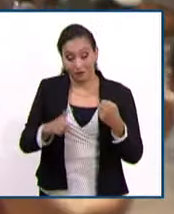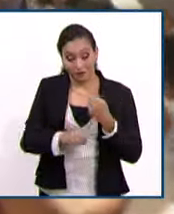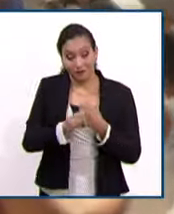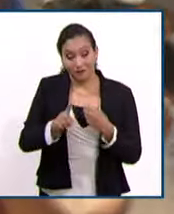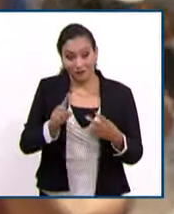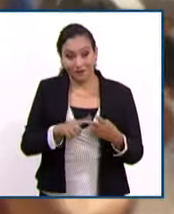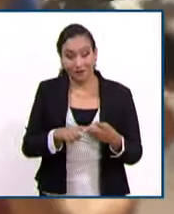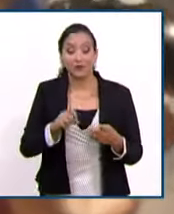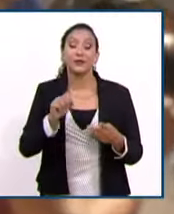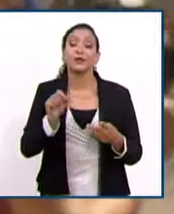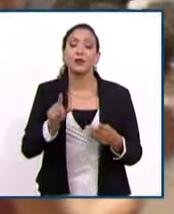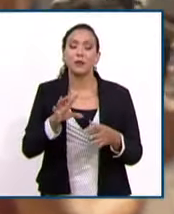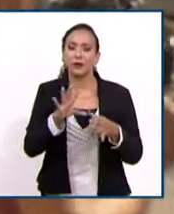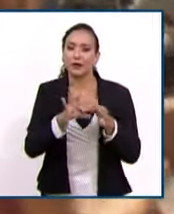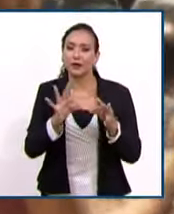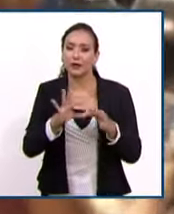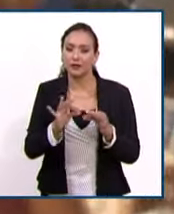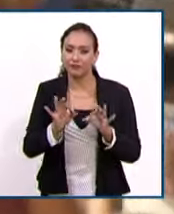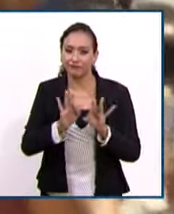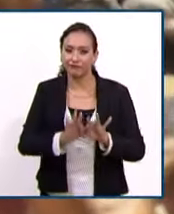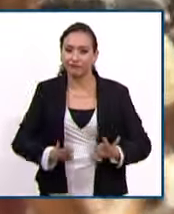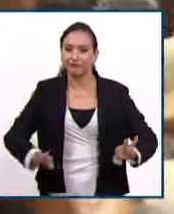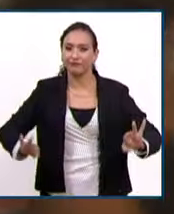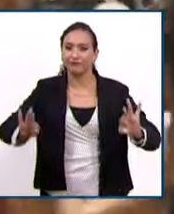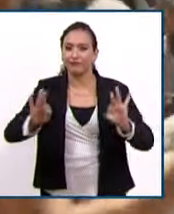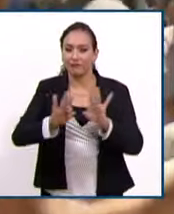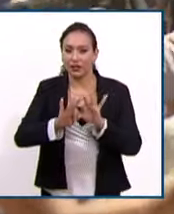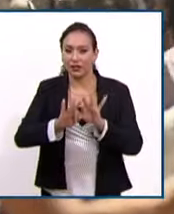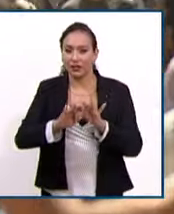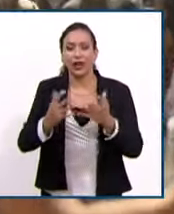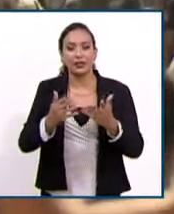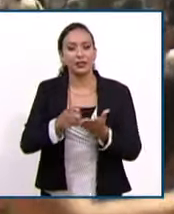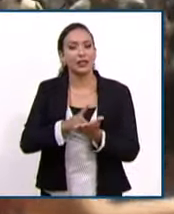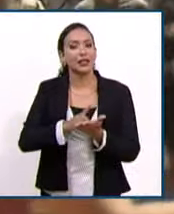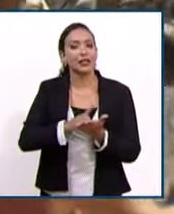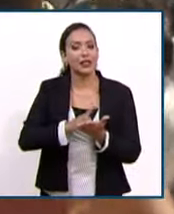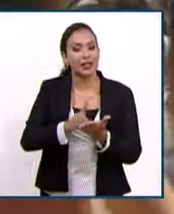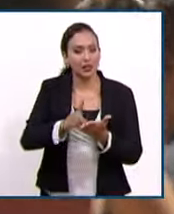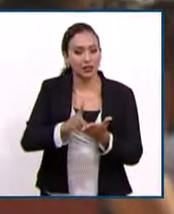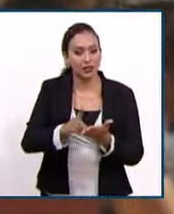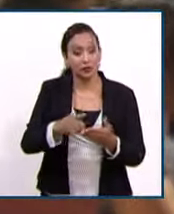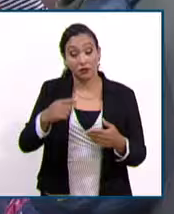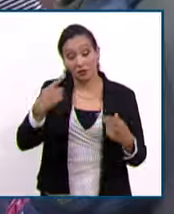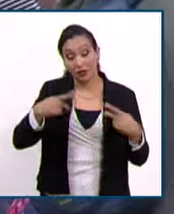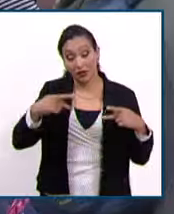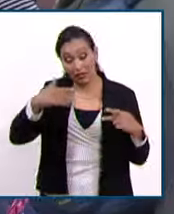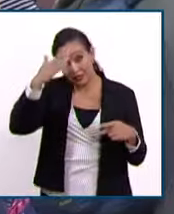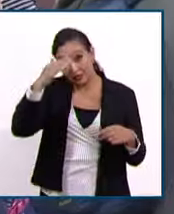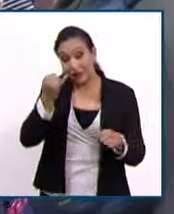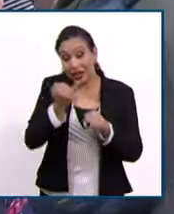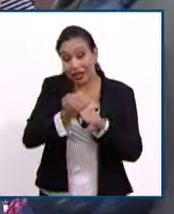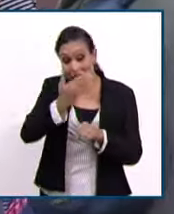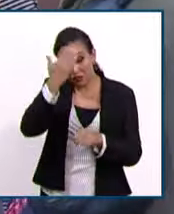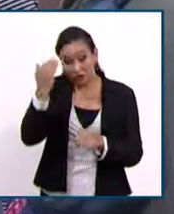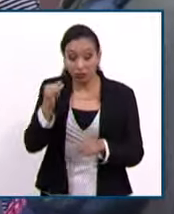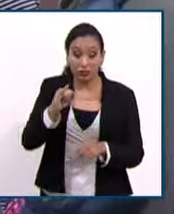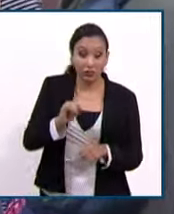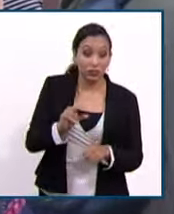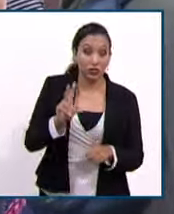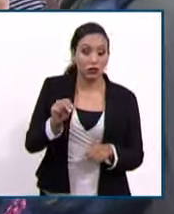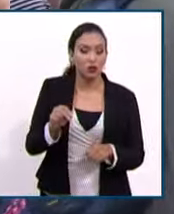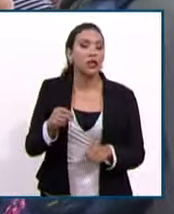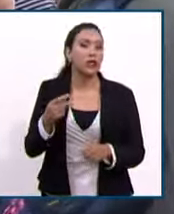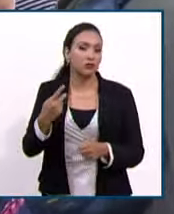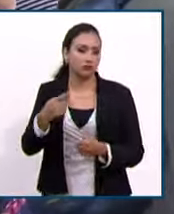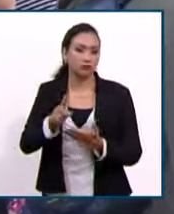tiempo en que destaca la importancia de garantizar el derecho a la presunción de inocencia, así como a un juicio